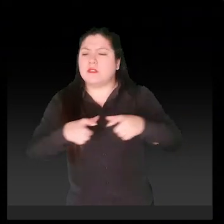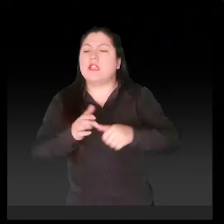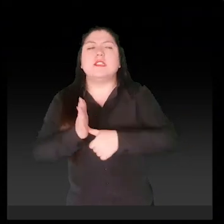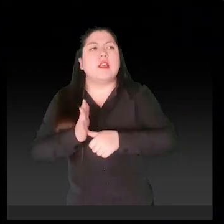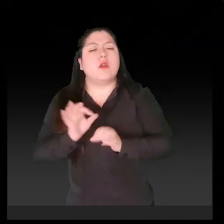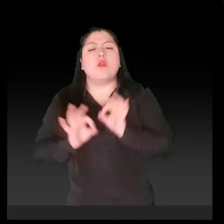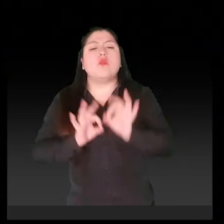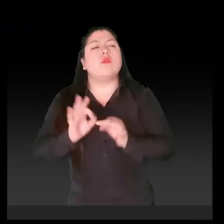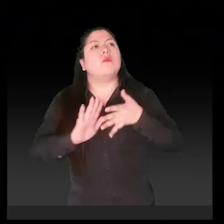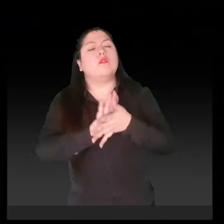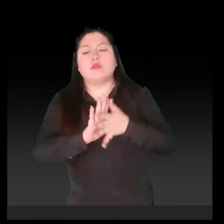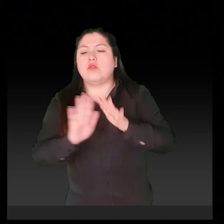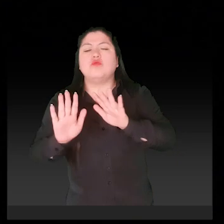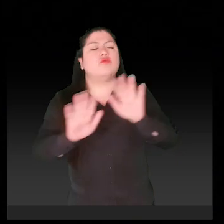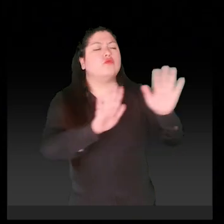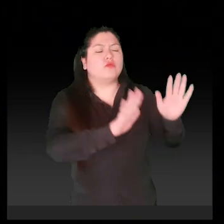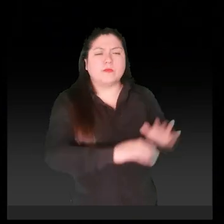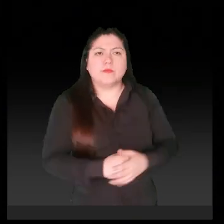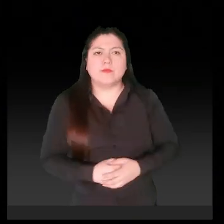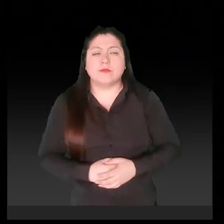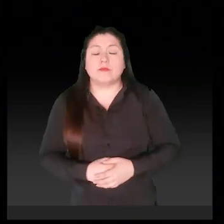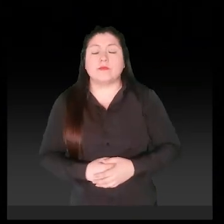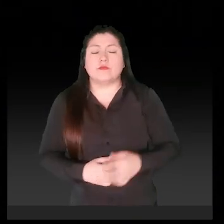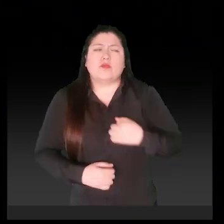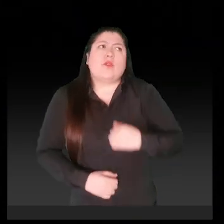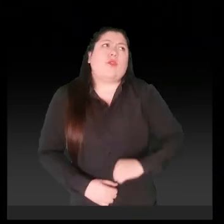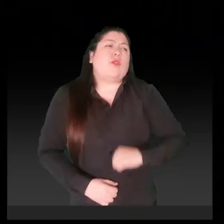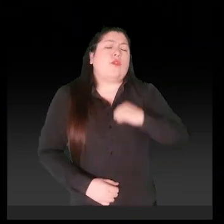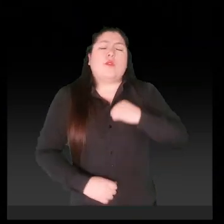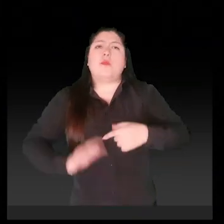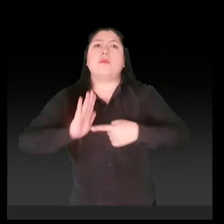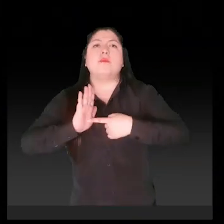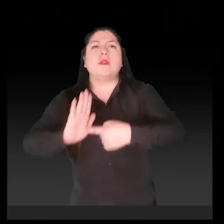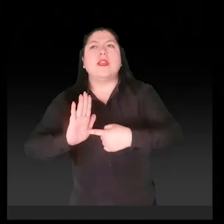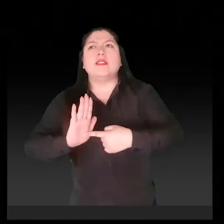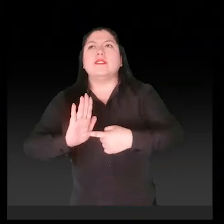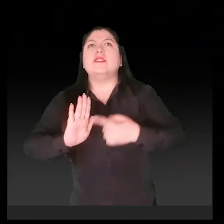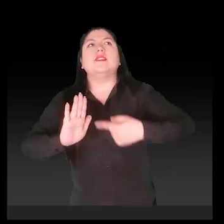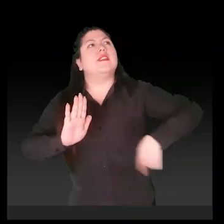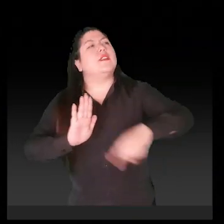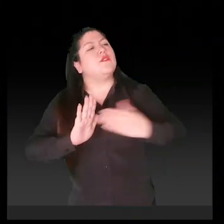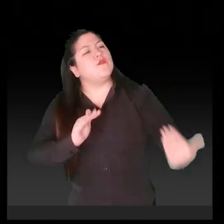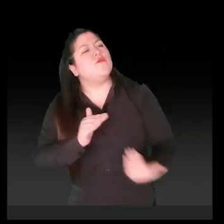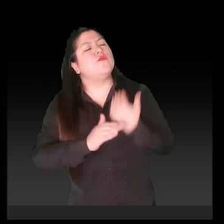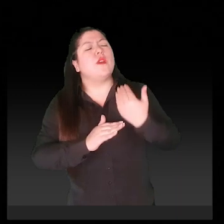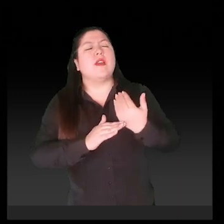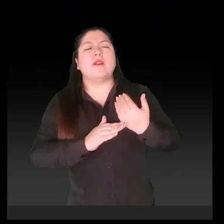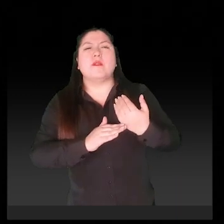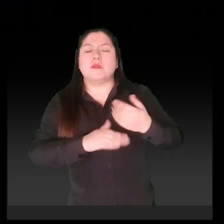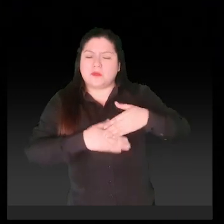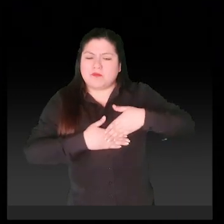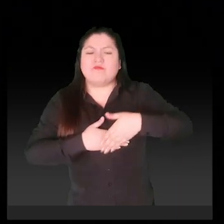protegida. Por eso, para mí es un honor presentar ante ustedes lo que será el nuevo comienzo de la identidad digital de los